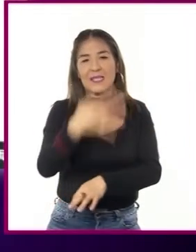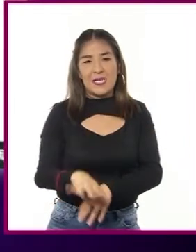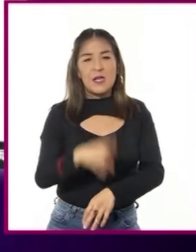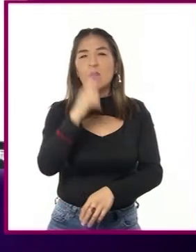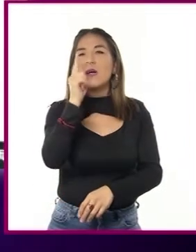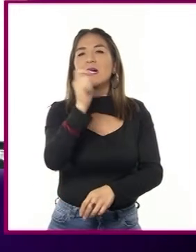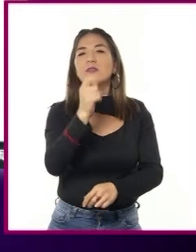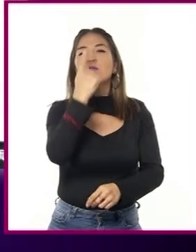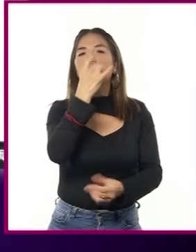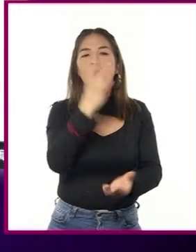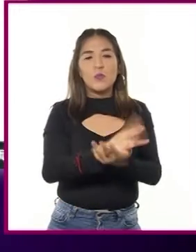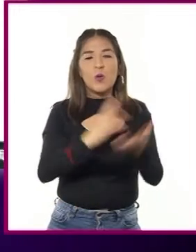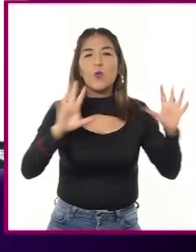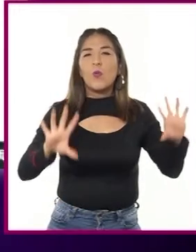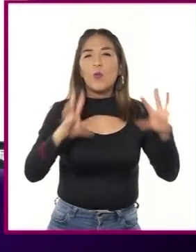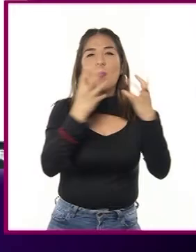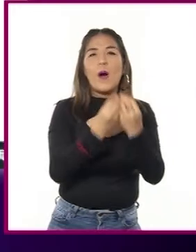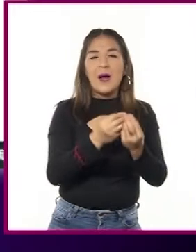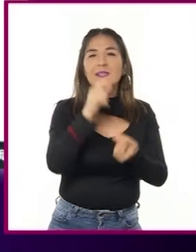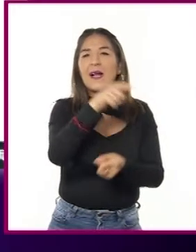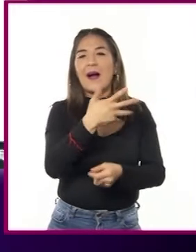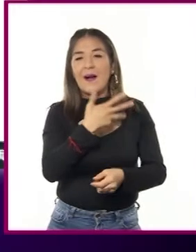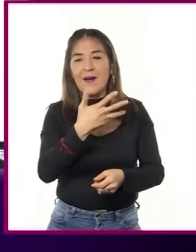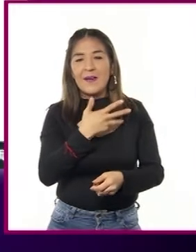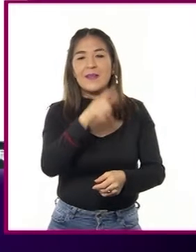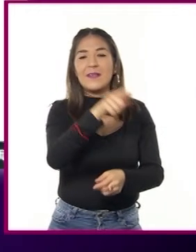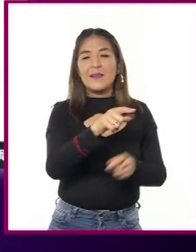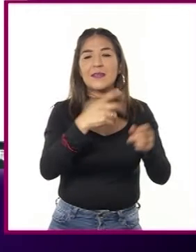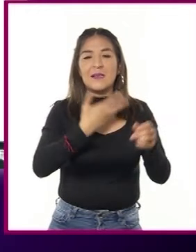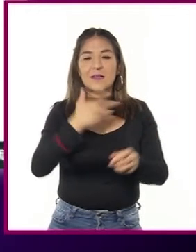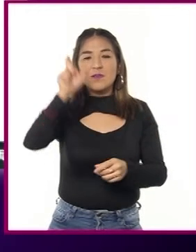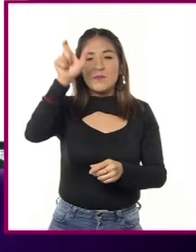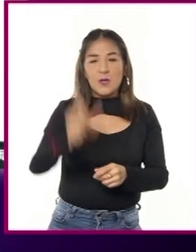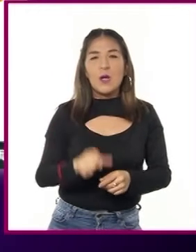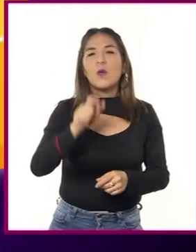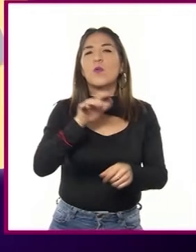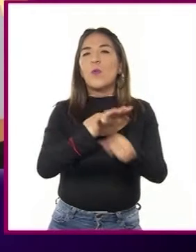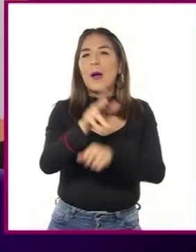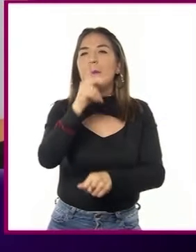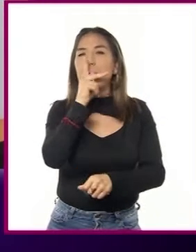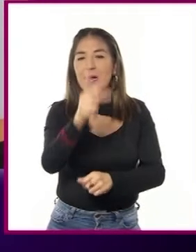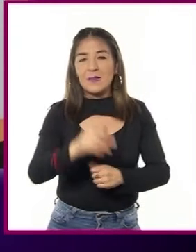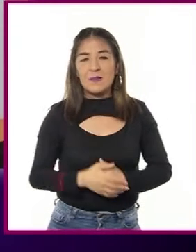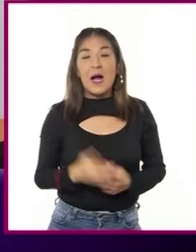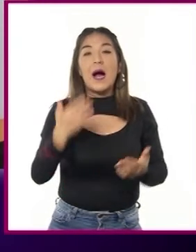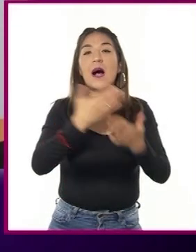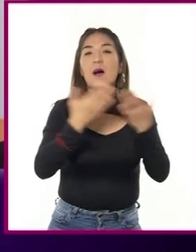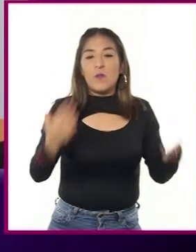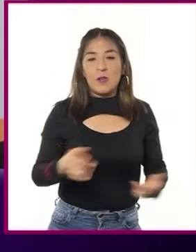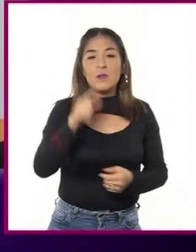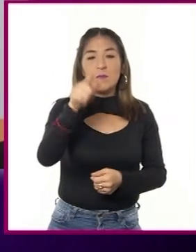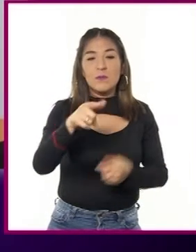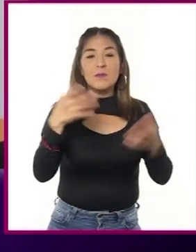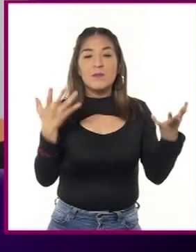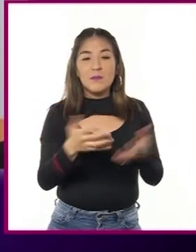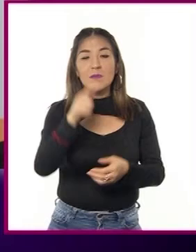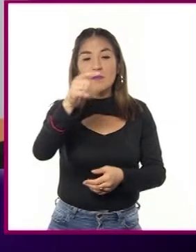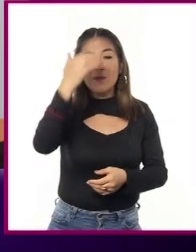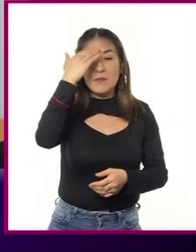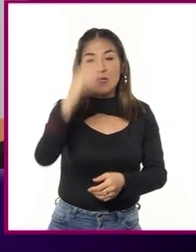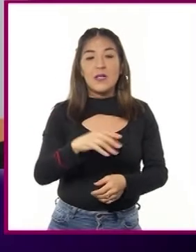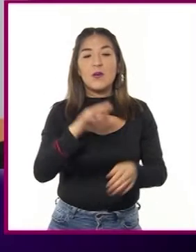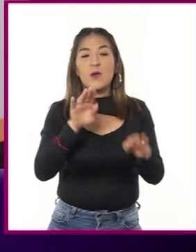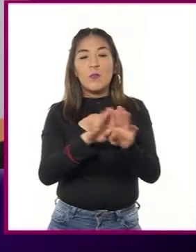nos indicará el total de páginas en donde existe esta frase o alguna de las palabras. Ahora realicemos lo que se conoce como